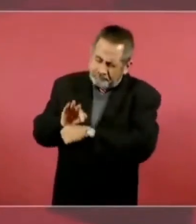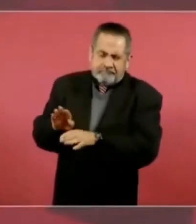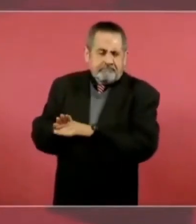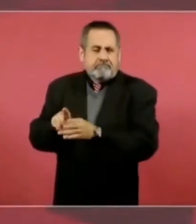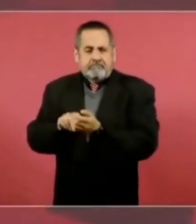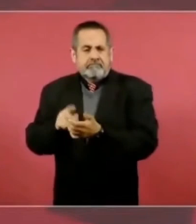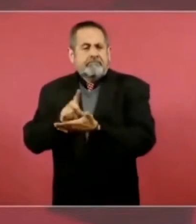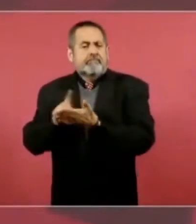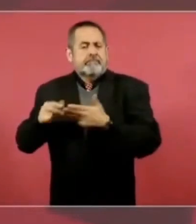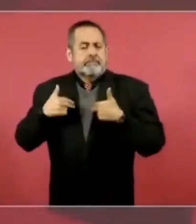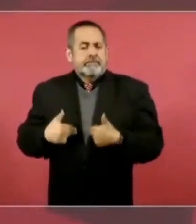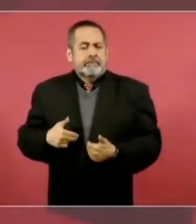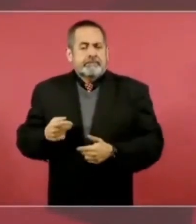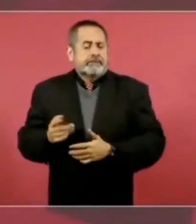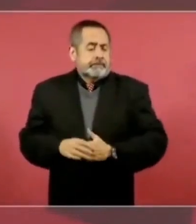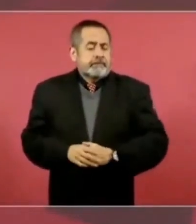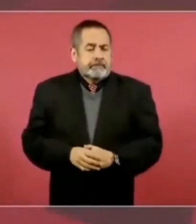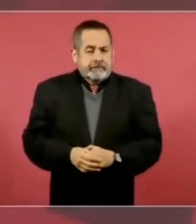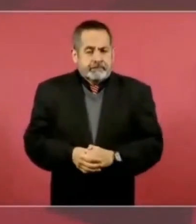en este caso,